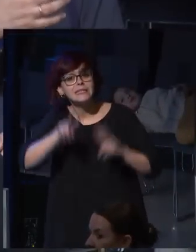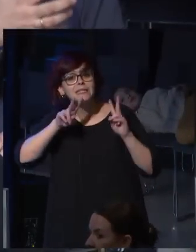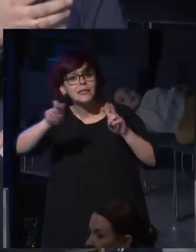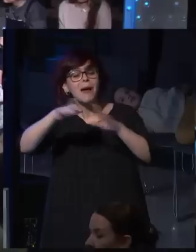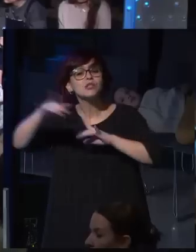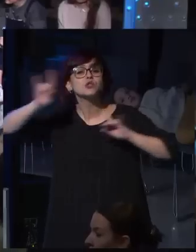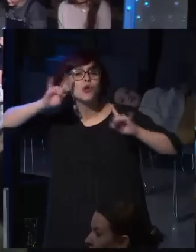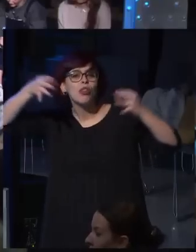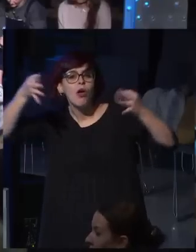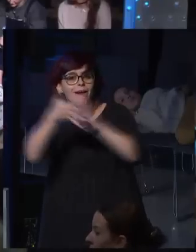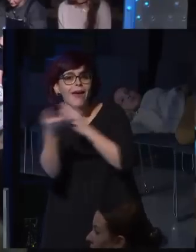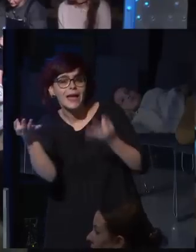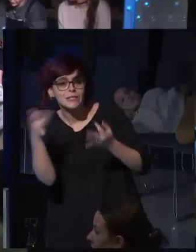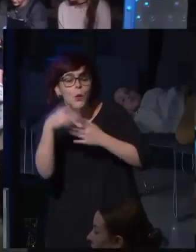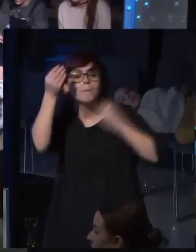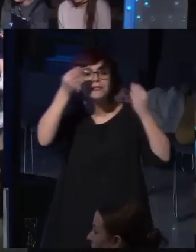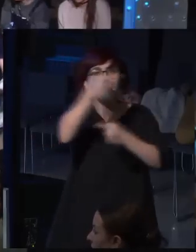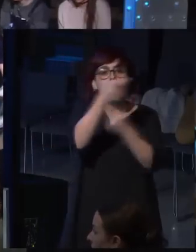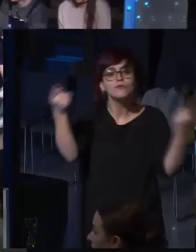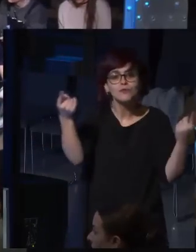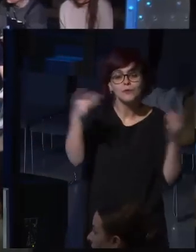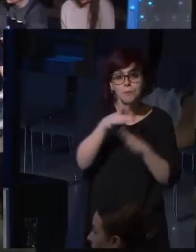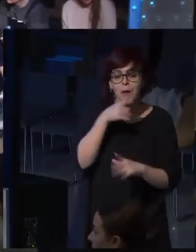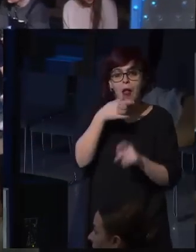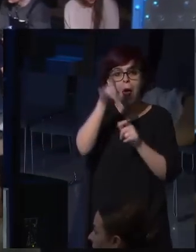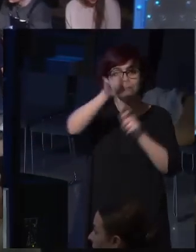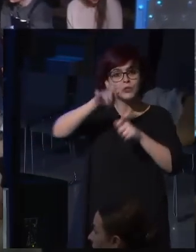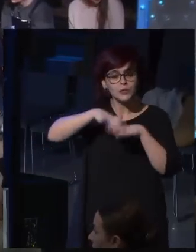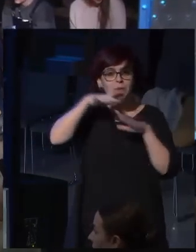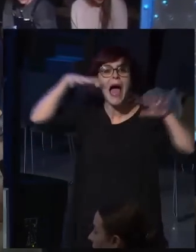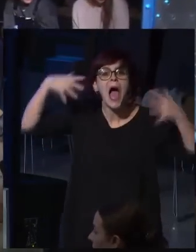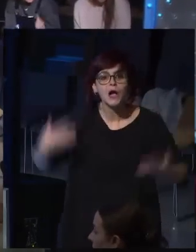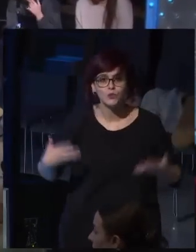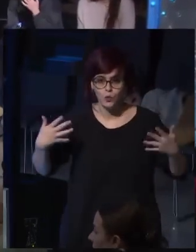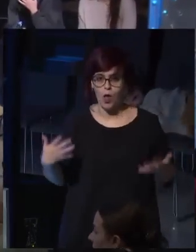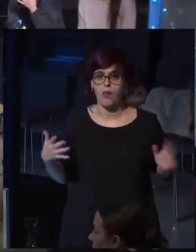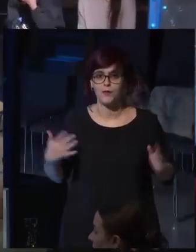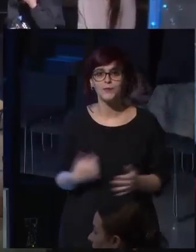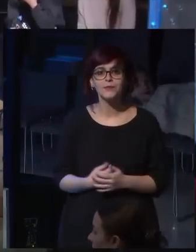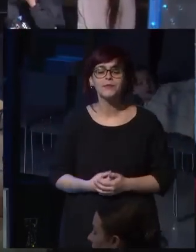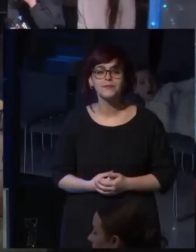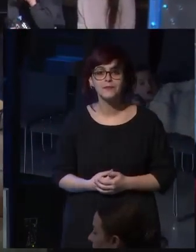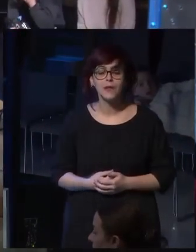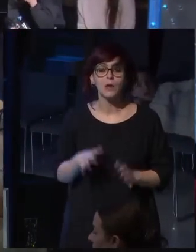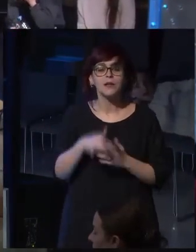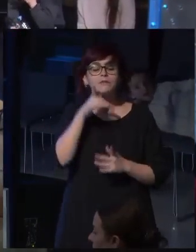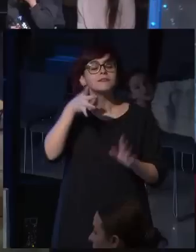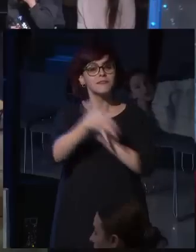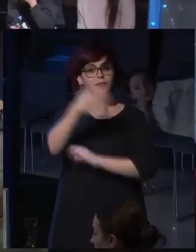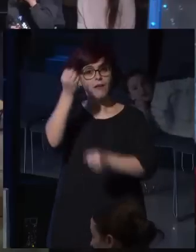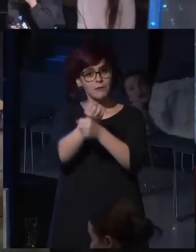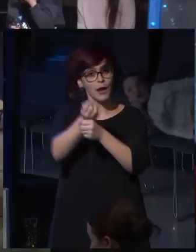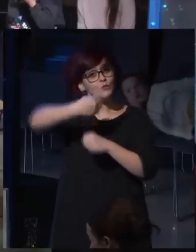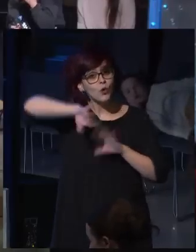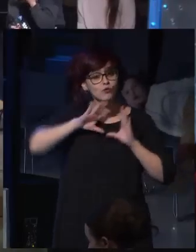qué es el sonido y qué pensamos nosotros que puede ser el sonido para la gente de hoy en día. De hecho, podríamos trabajar entonces ahora